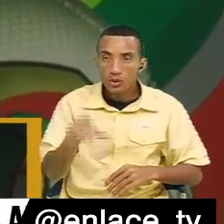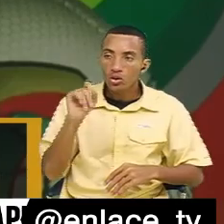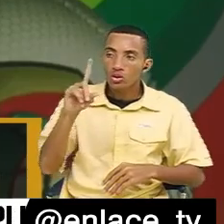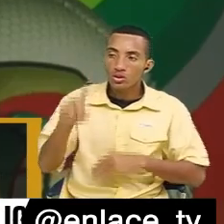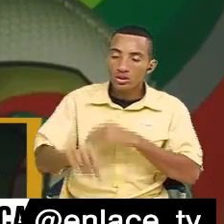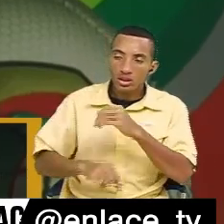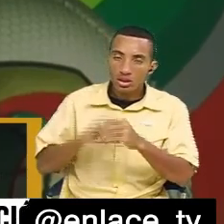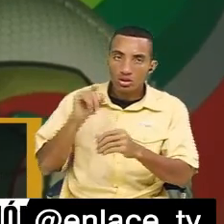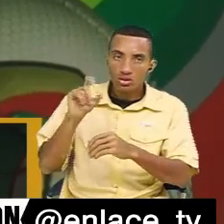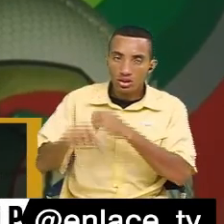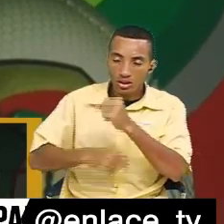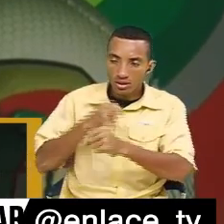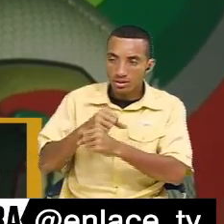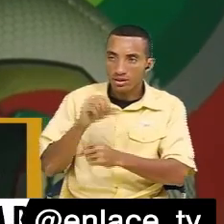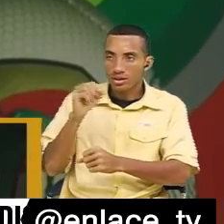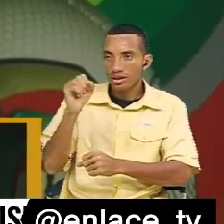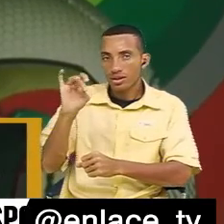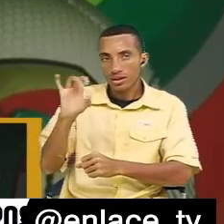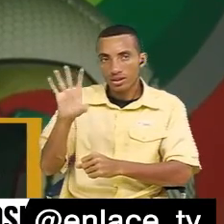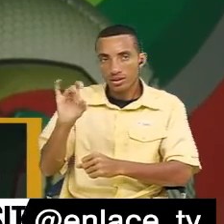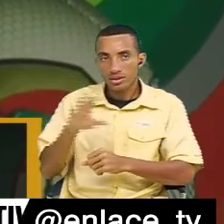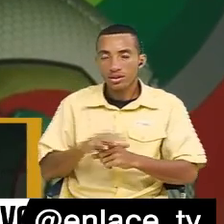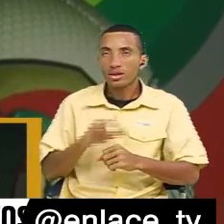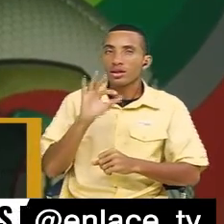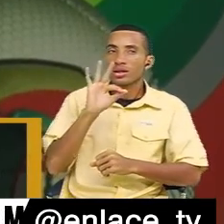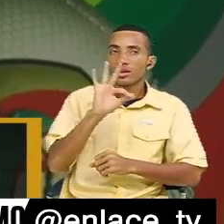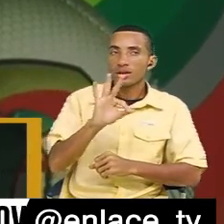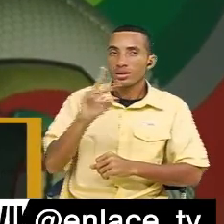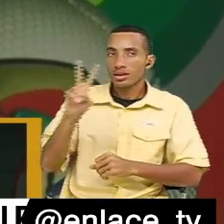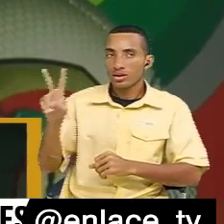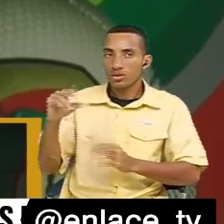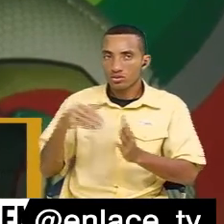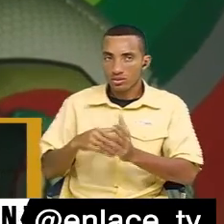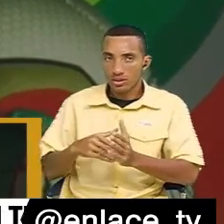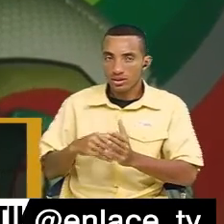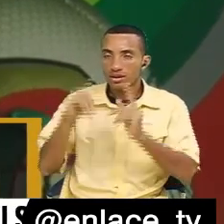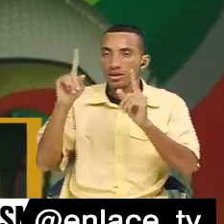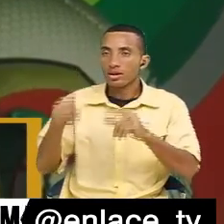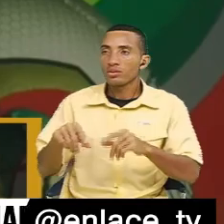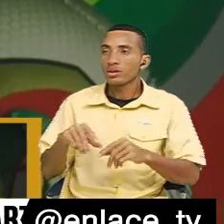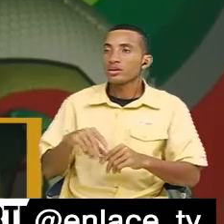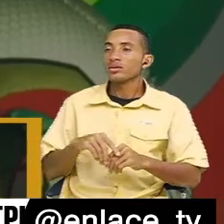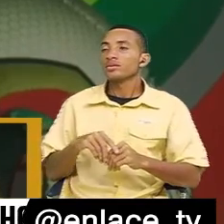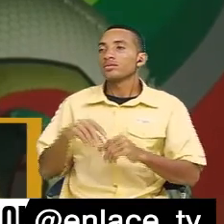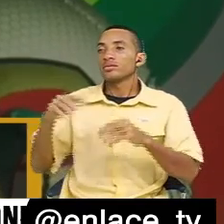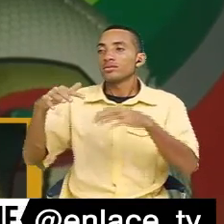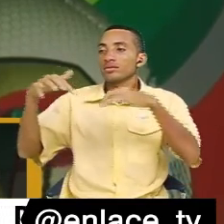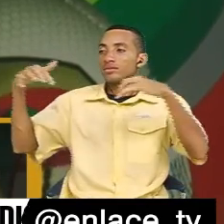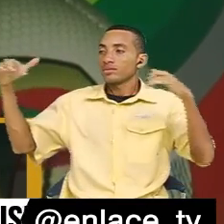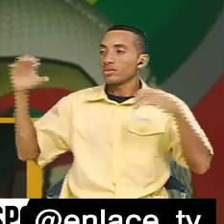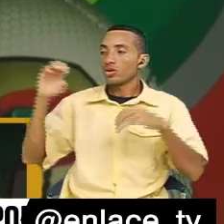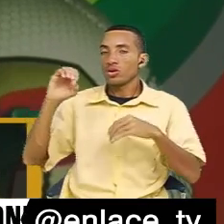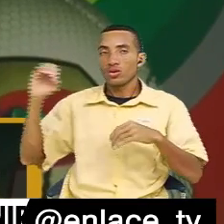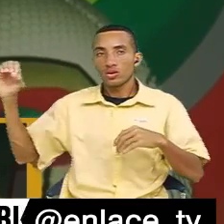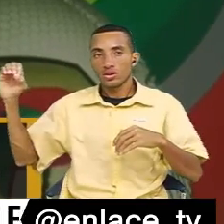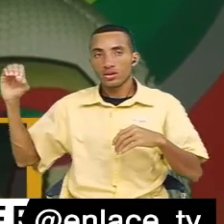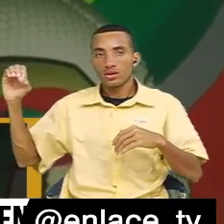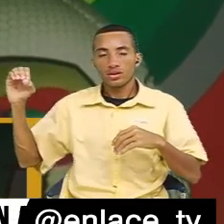15 años vale 32.000. Tenemos la tribuna oriental, que es donde va a estar la